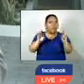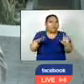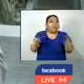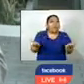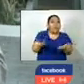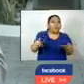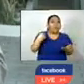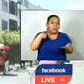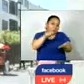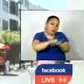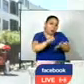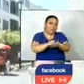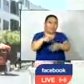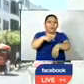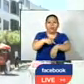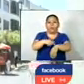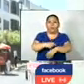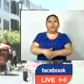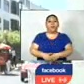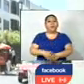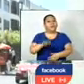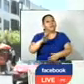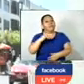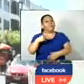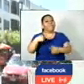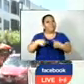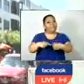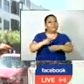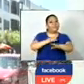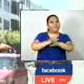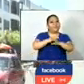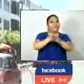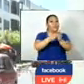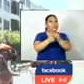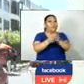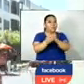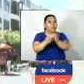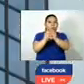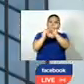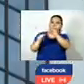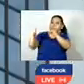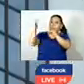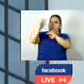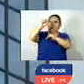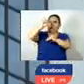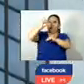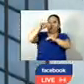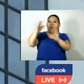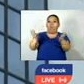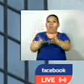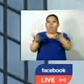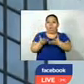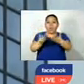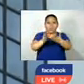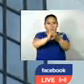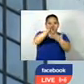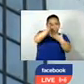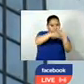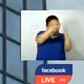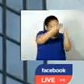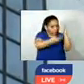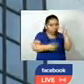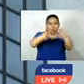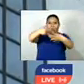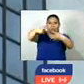hagan en tiempo. Para evitar más irregularidades, la Corte Plena trabaja en la formulación del anteproyecto de ley de